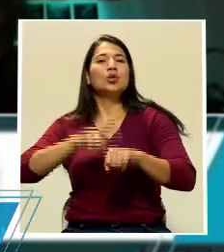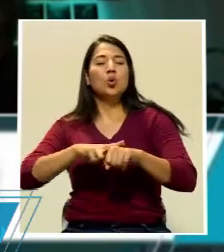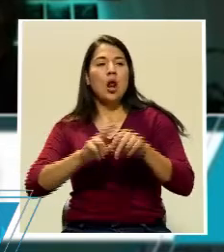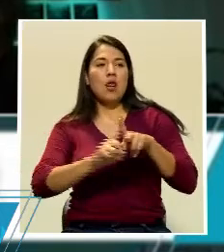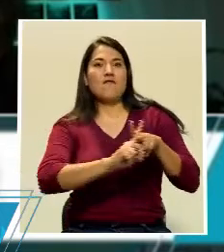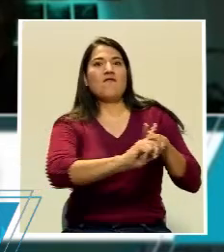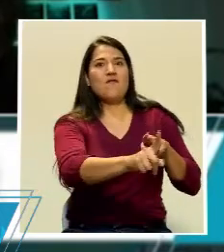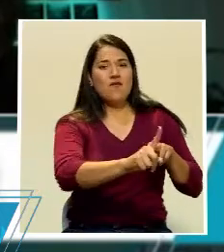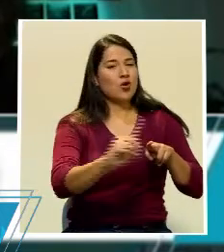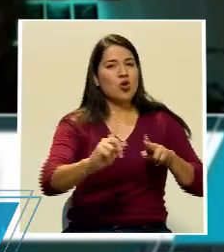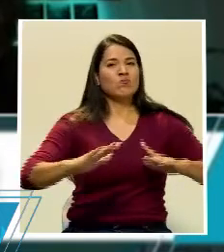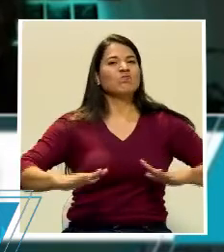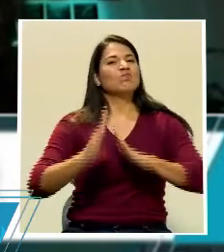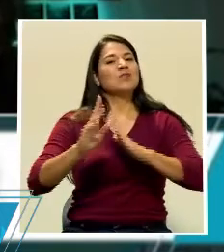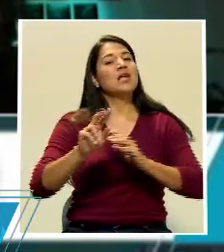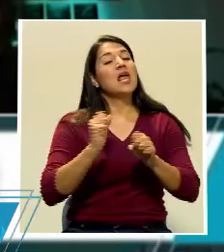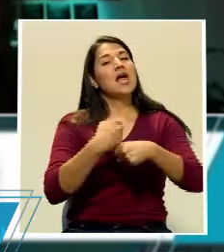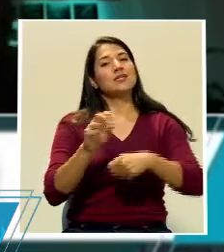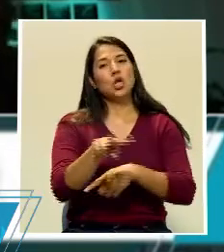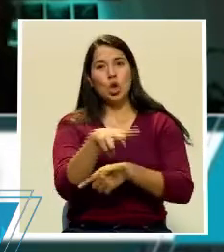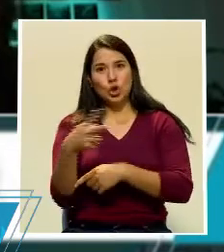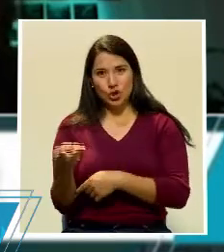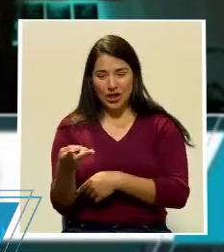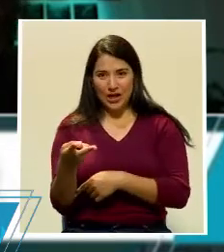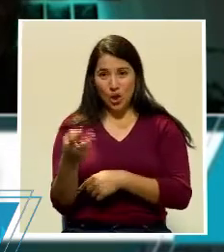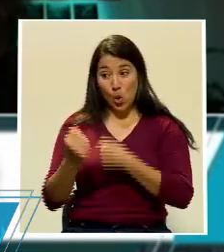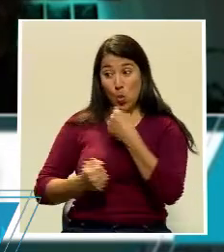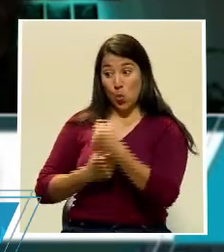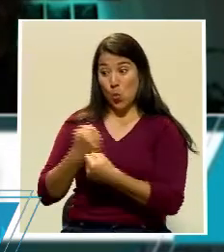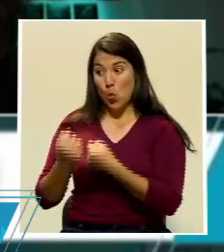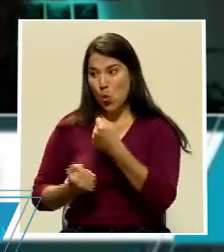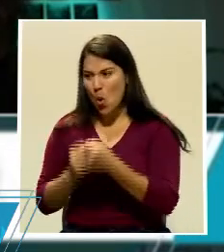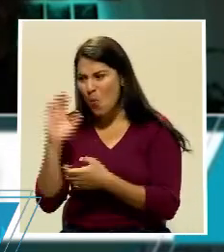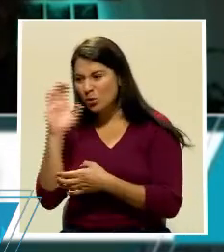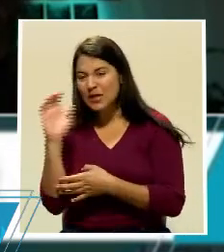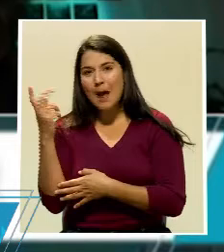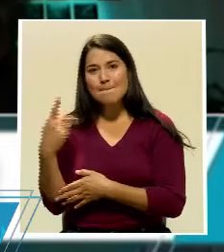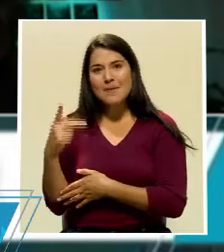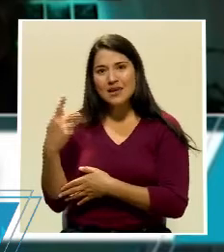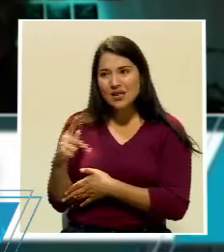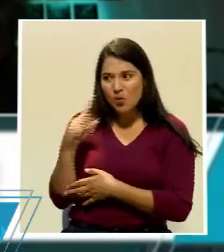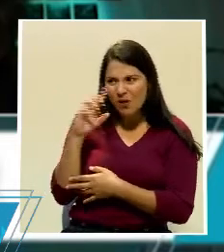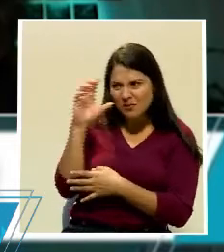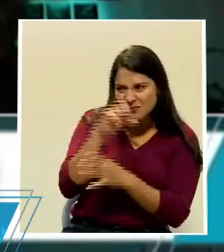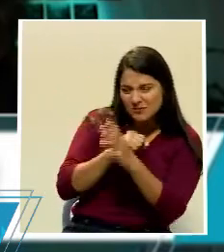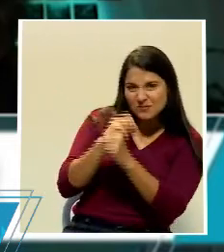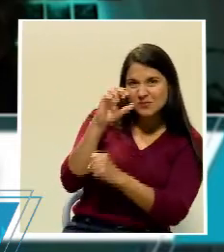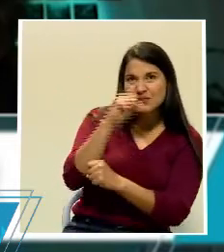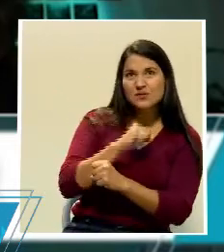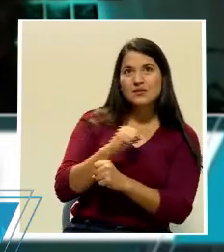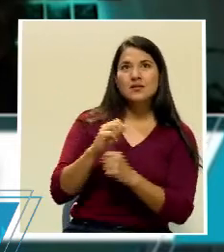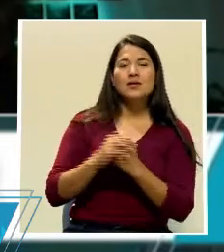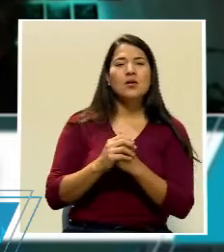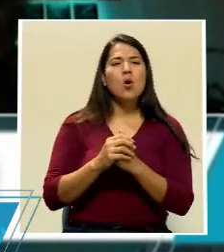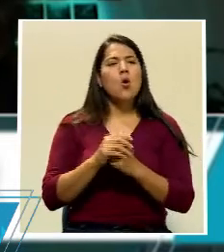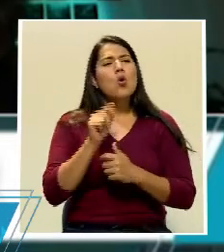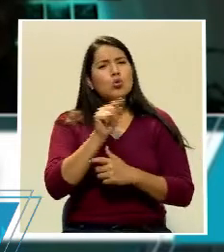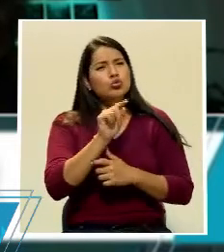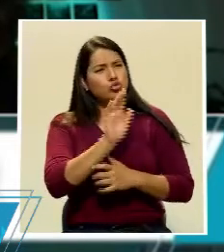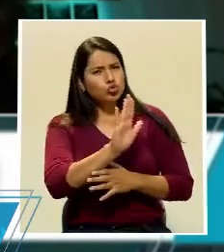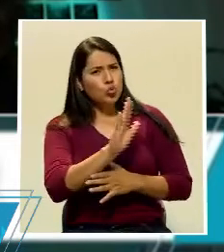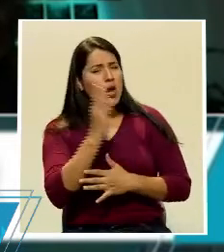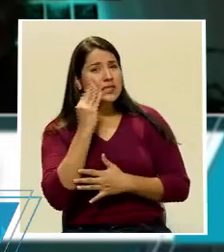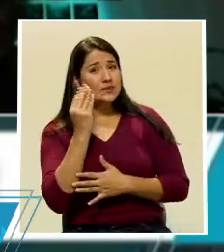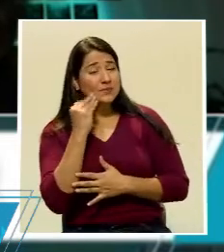reportero, y sobre todo también el reportero gráfico, corre hacia el peligro en determinadas condiciones. ¿Cómo vos has tenido una